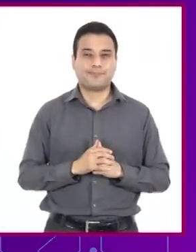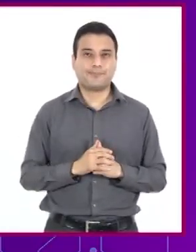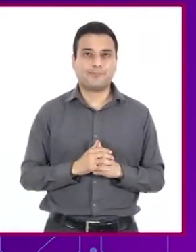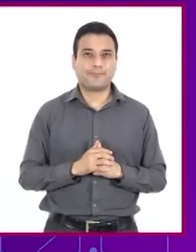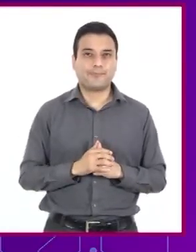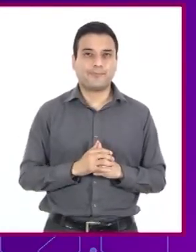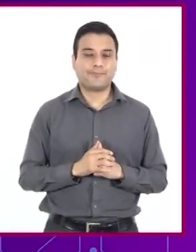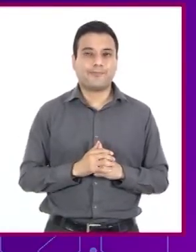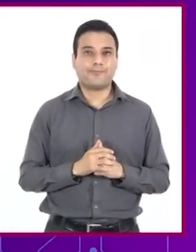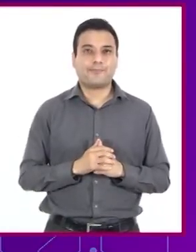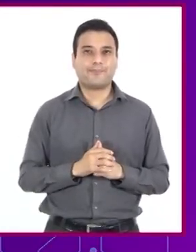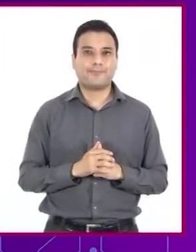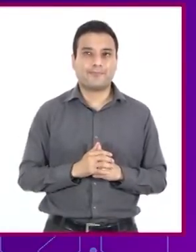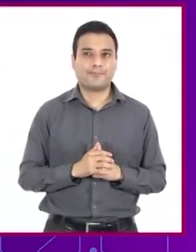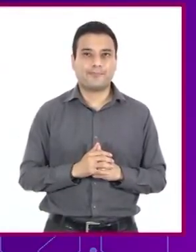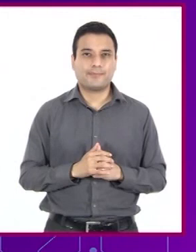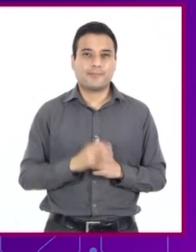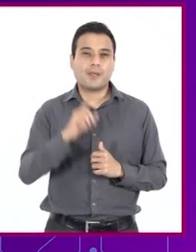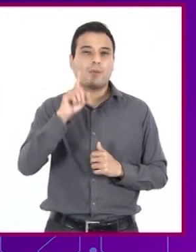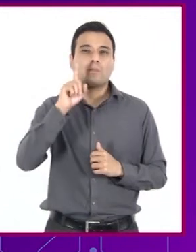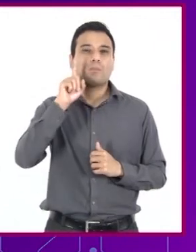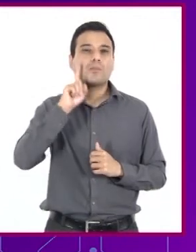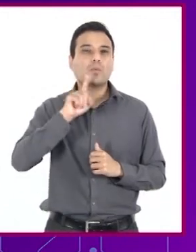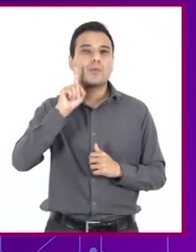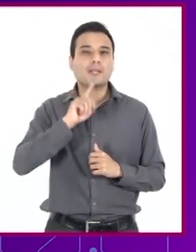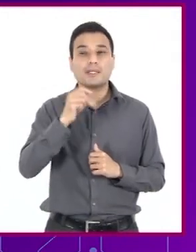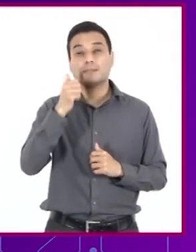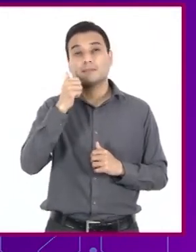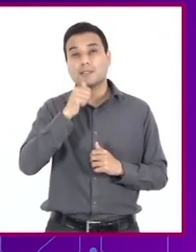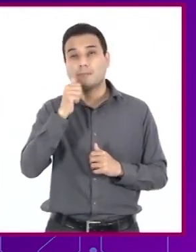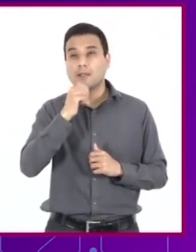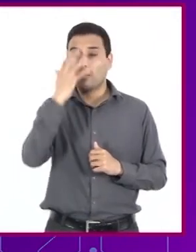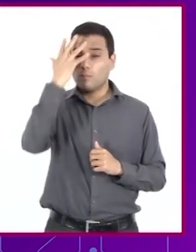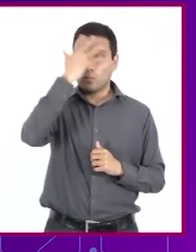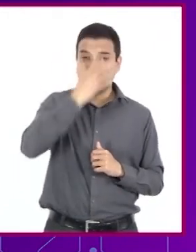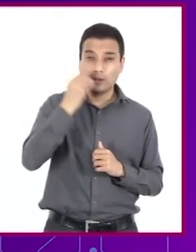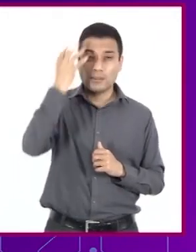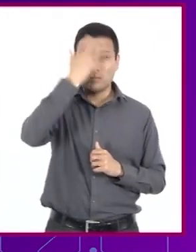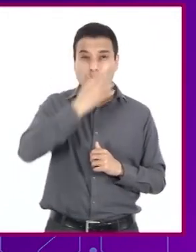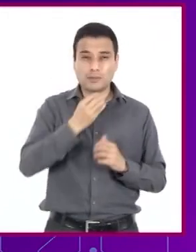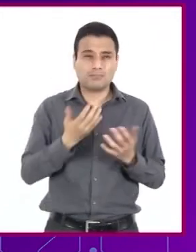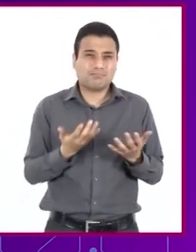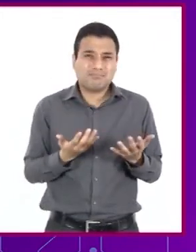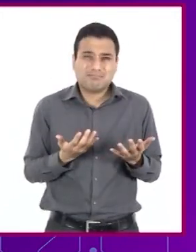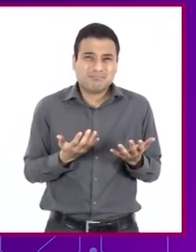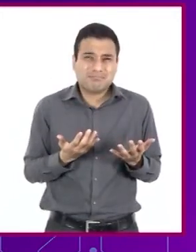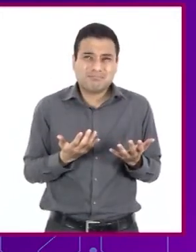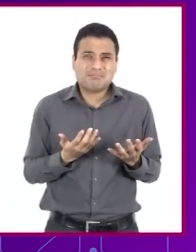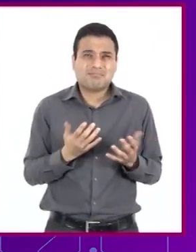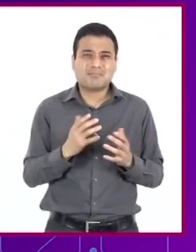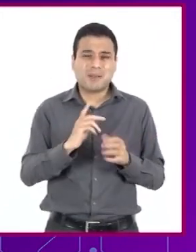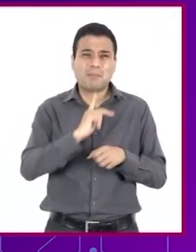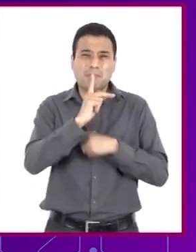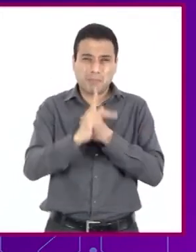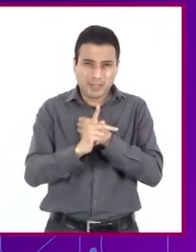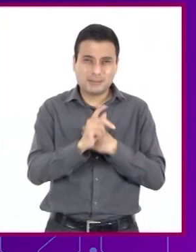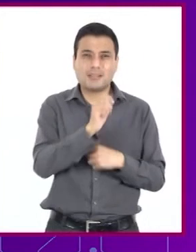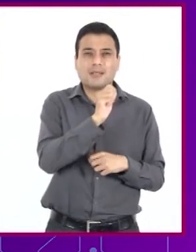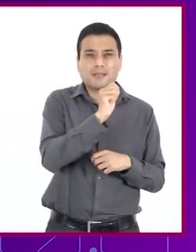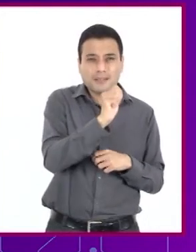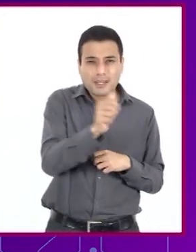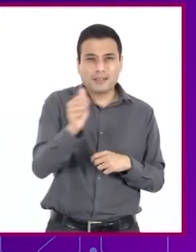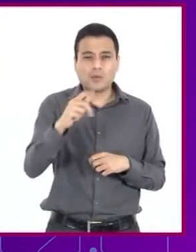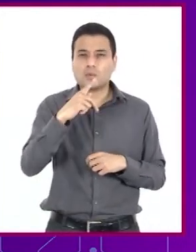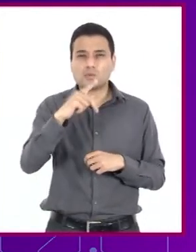los estándares de belleza. Si bien los estándares de belleza varían de un lugar a otro, casi